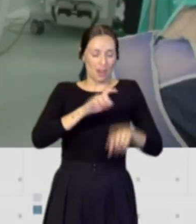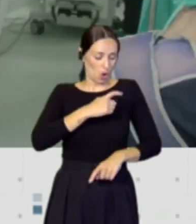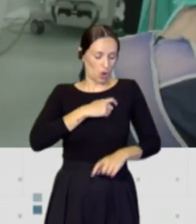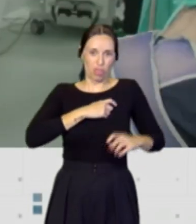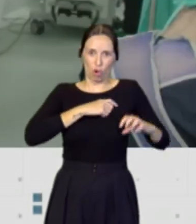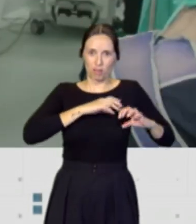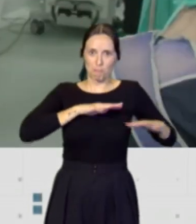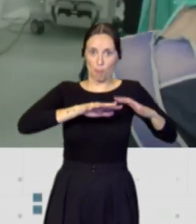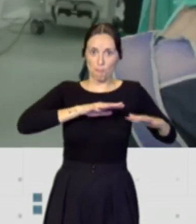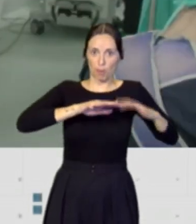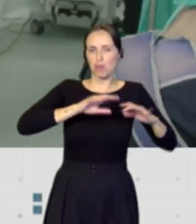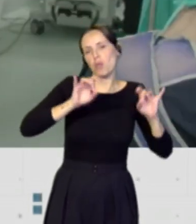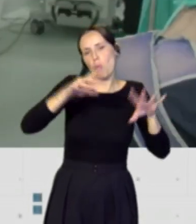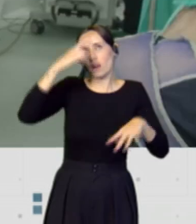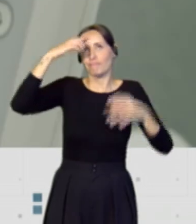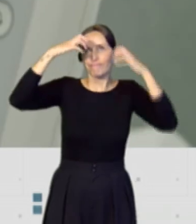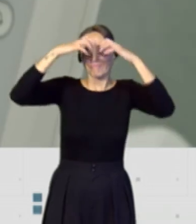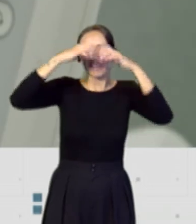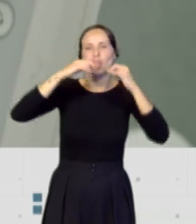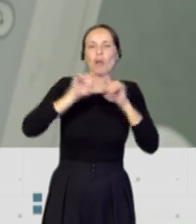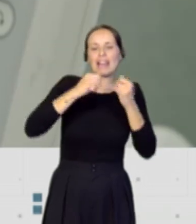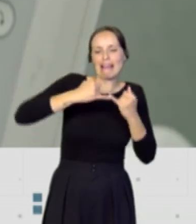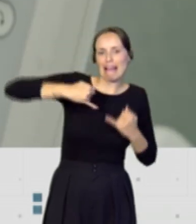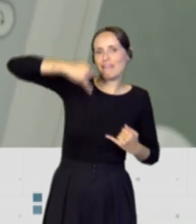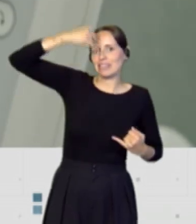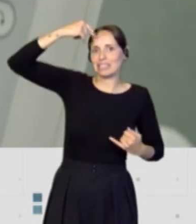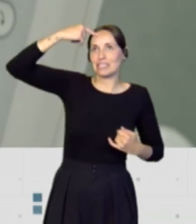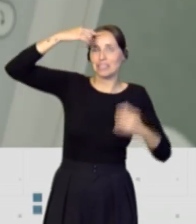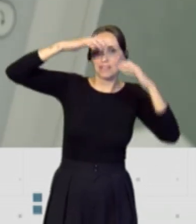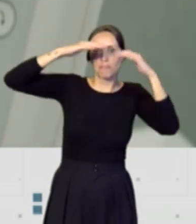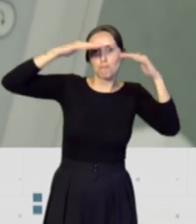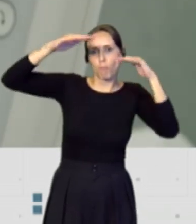en cables, digamos, o nervios que van hacia el cerebro y que conseguimos